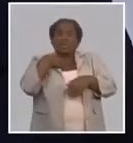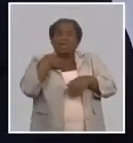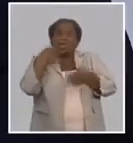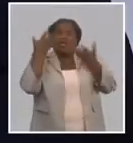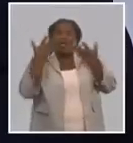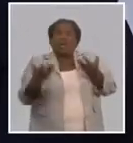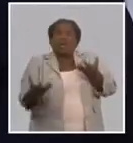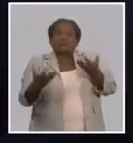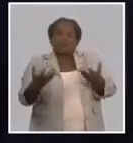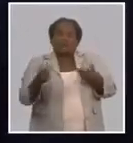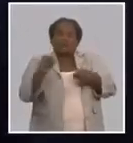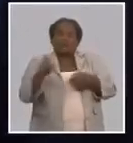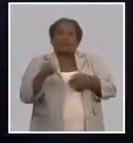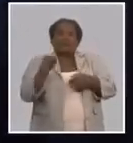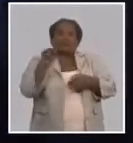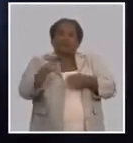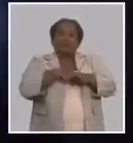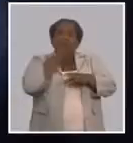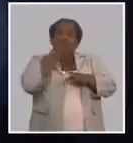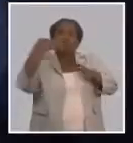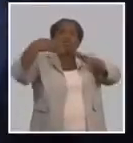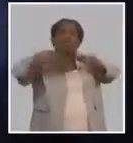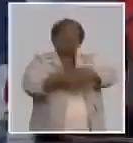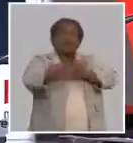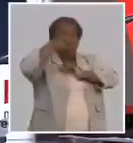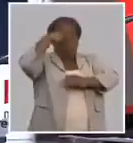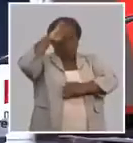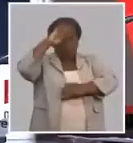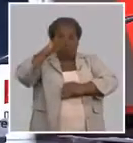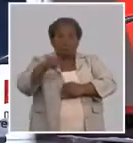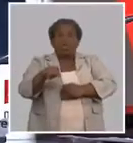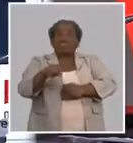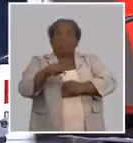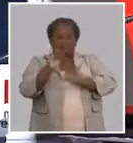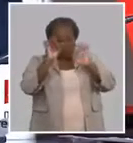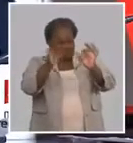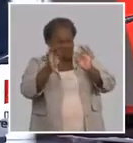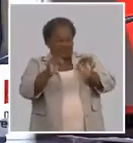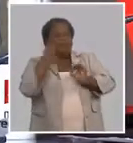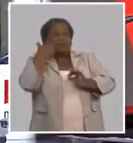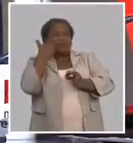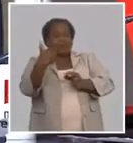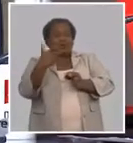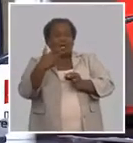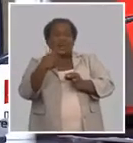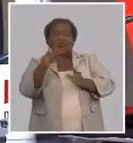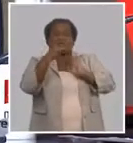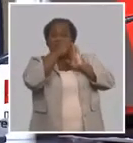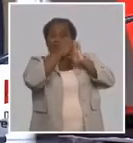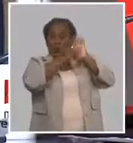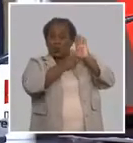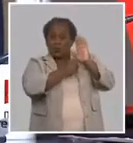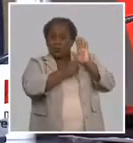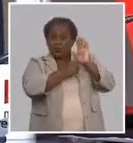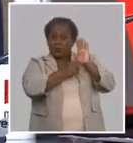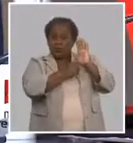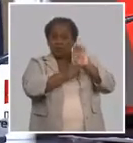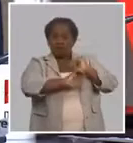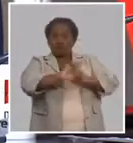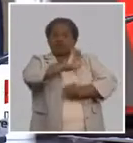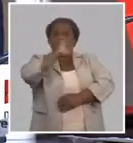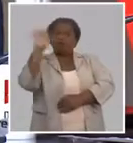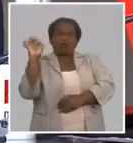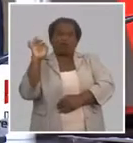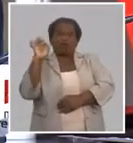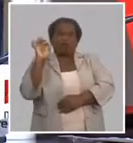se puede entrar al país que de eso hablaremos entonces esto es con la uar y una cosa importante esa regulación en ningún momento